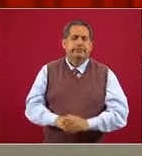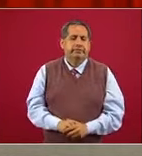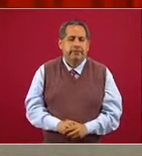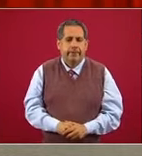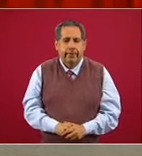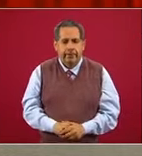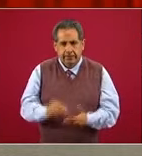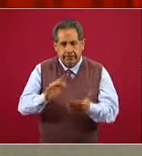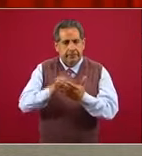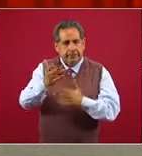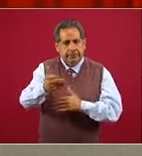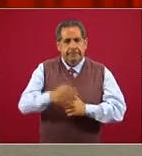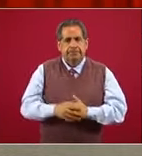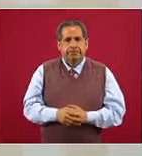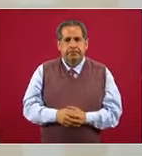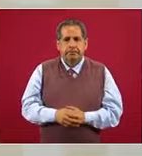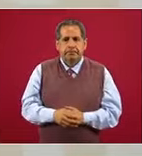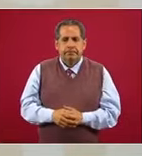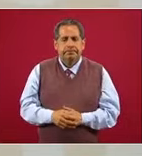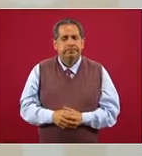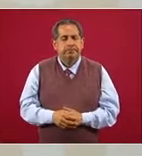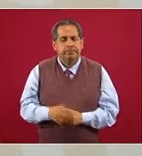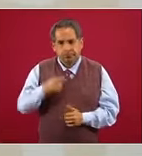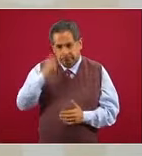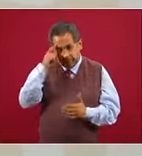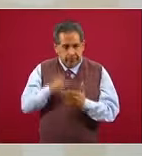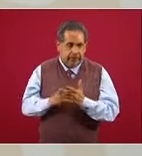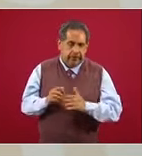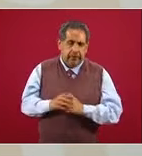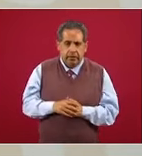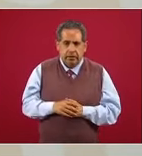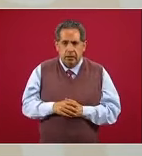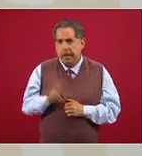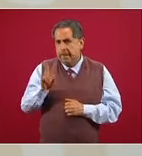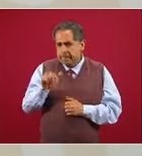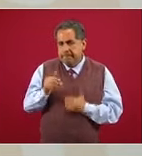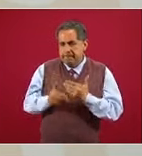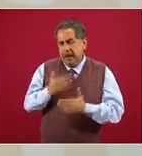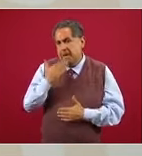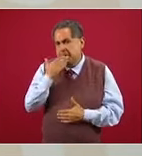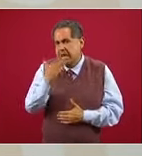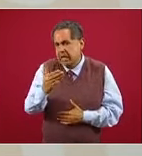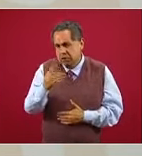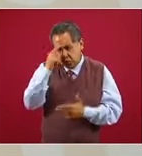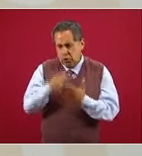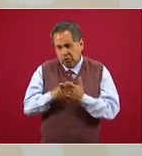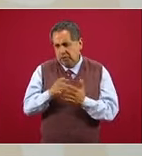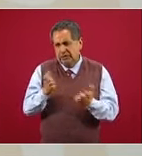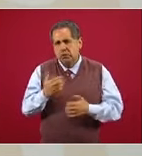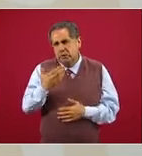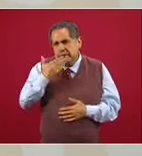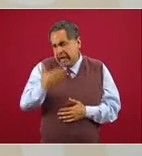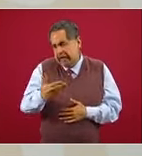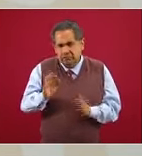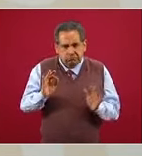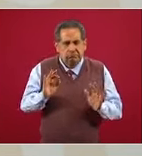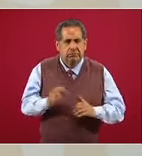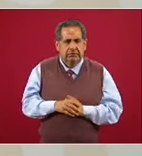Muchas gracias. Mira, yo creo que estamos haciendo las cosas bien, yo creo que sí. Debemos